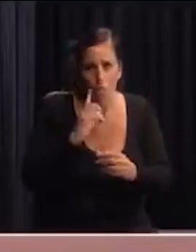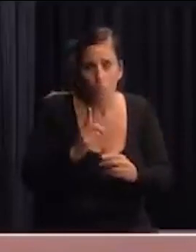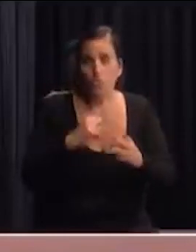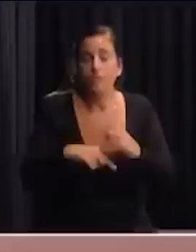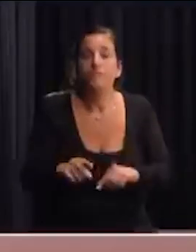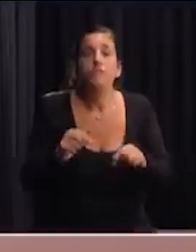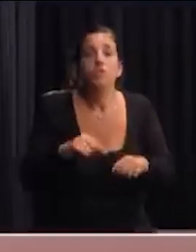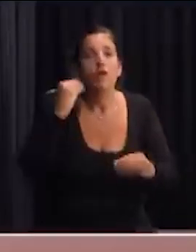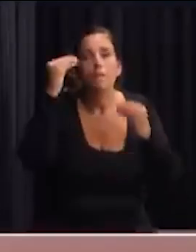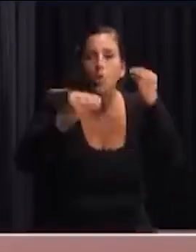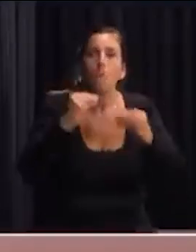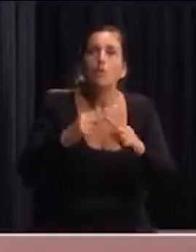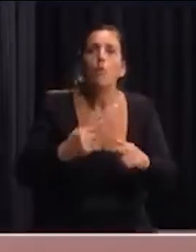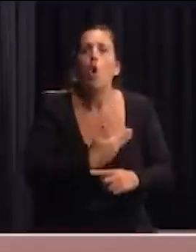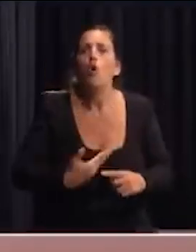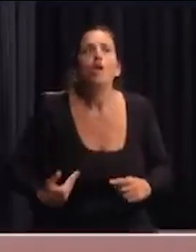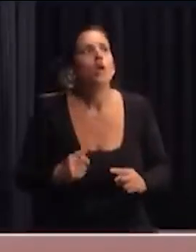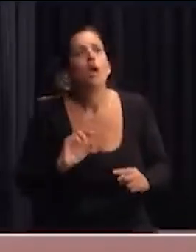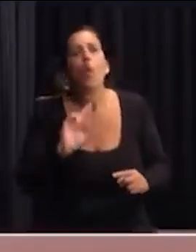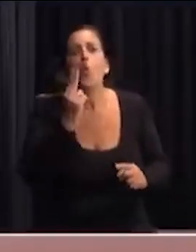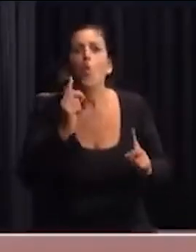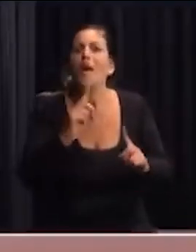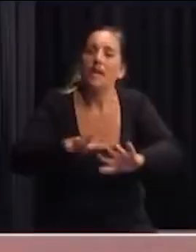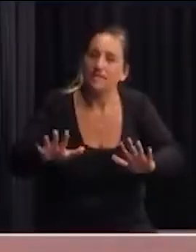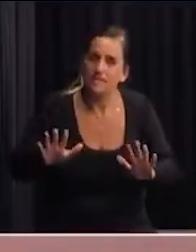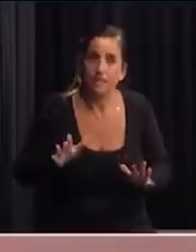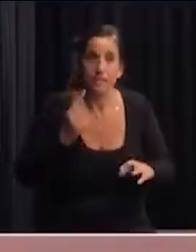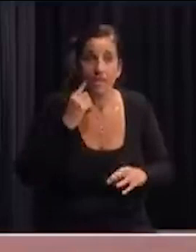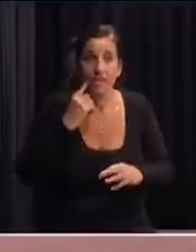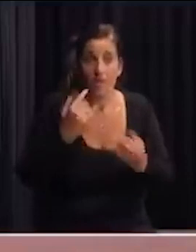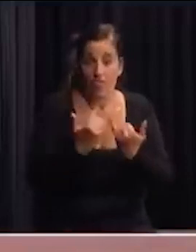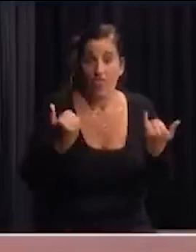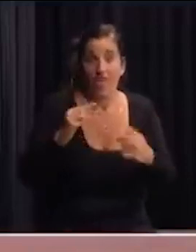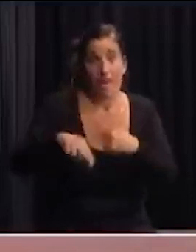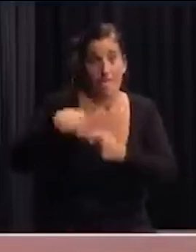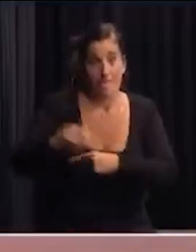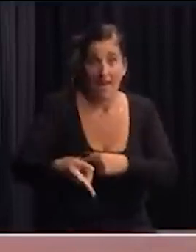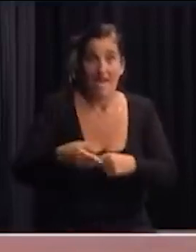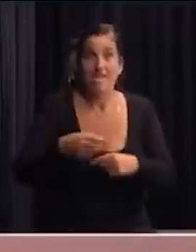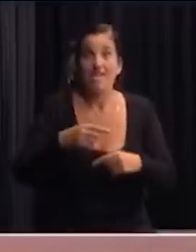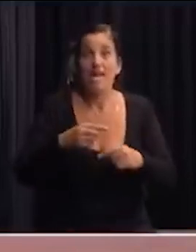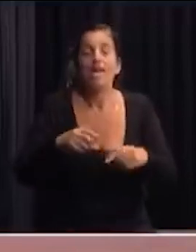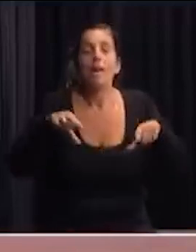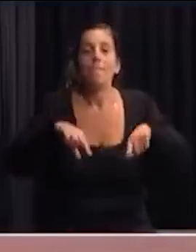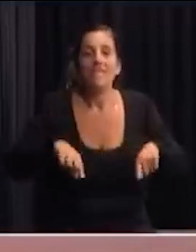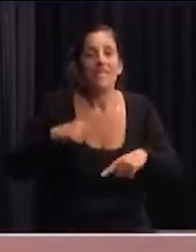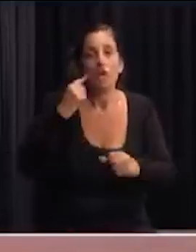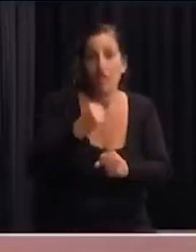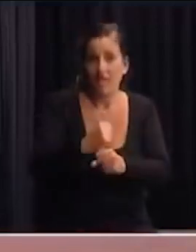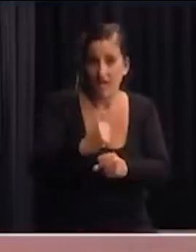La preocupación de este gobierno es que los uruguayos no pierdan poder adquisitivo. En el día de mañana, el Ministerio de Trabajo y Seguridad